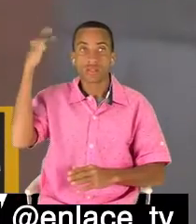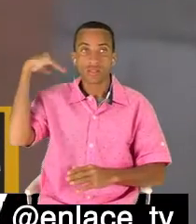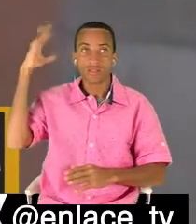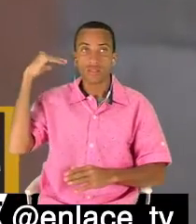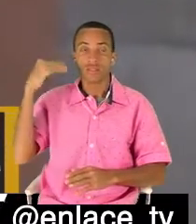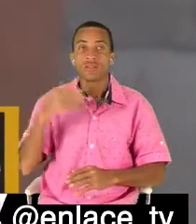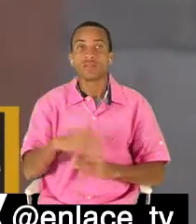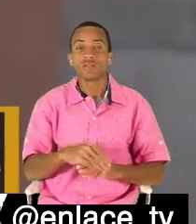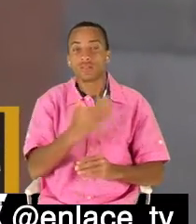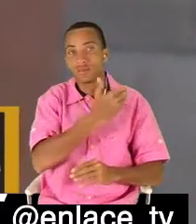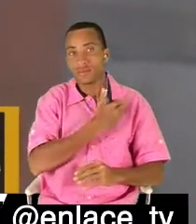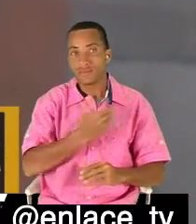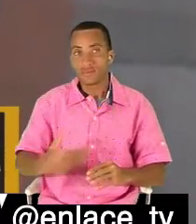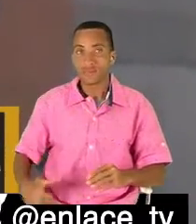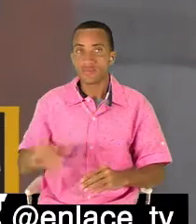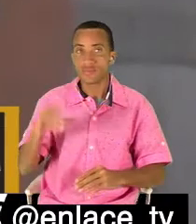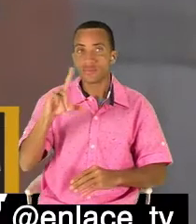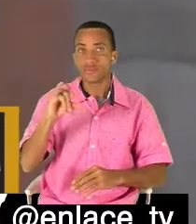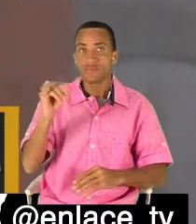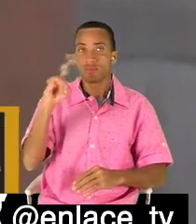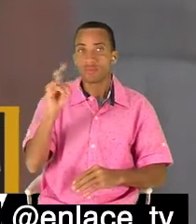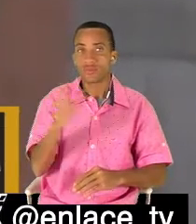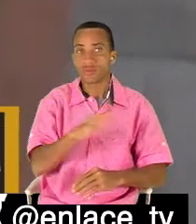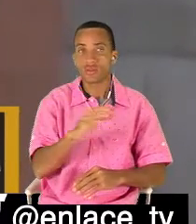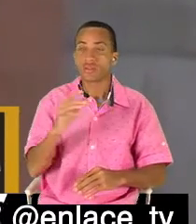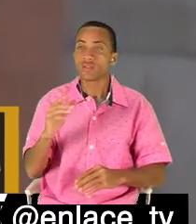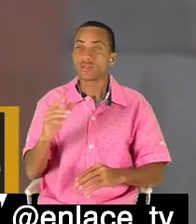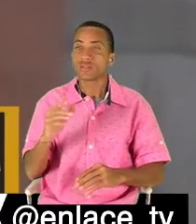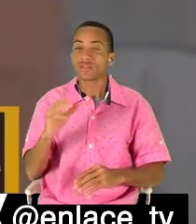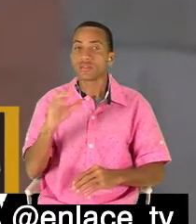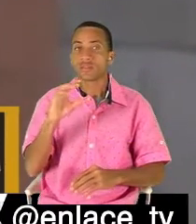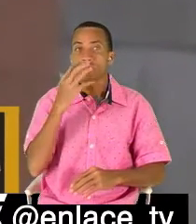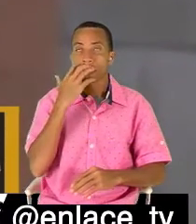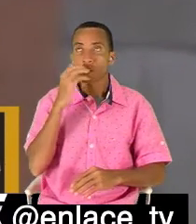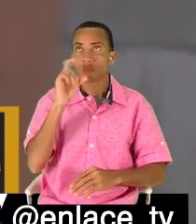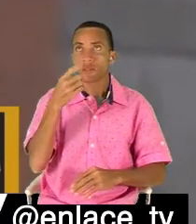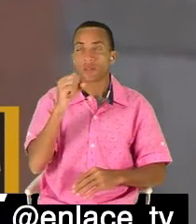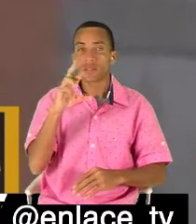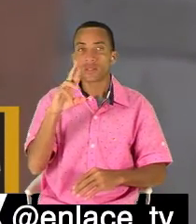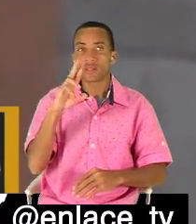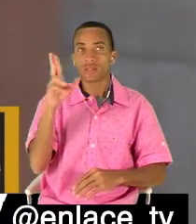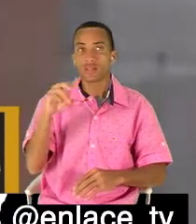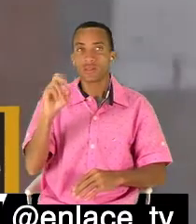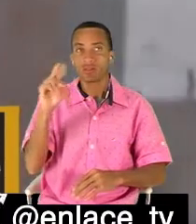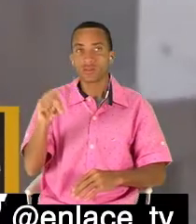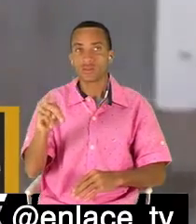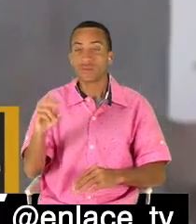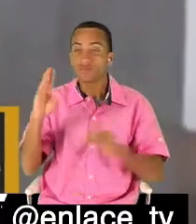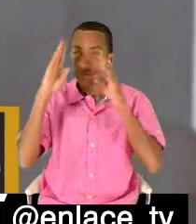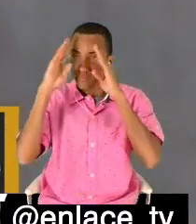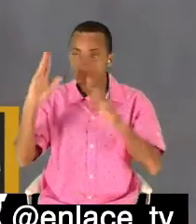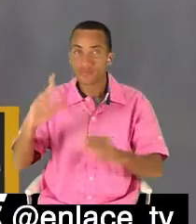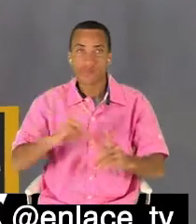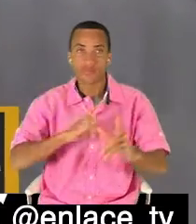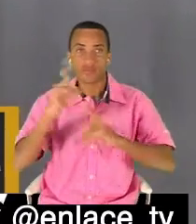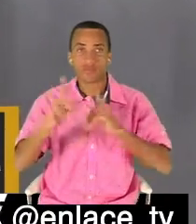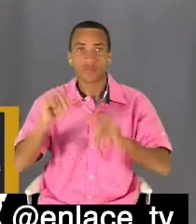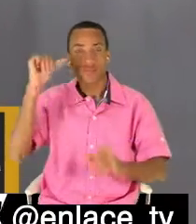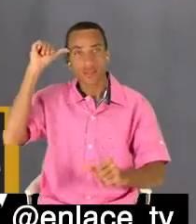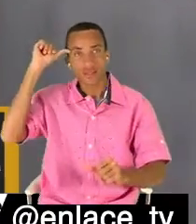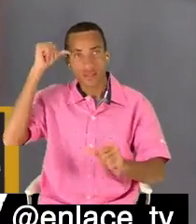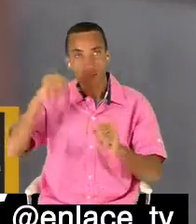Garzón, decidió rendirle un homenaje en su memoria bautizando una institución educativa con su nombre por ser uno de los líderes sindicales más recordados